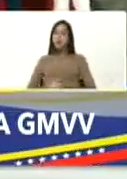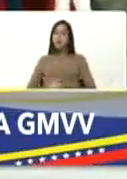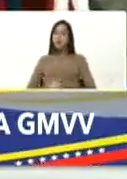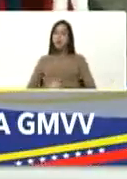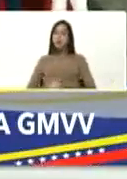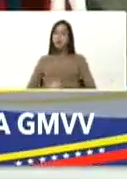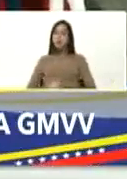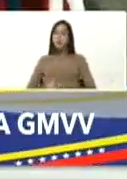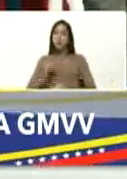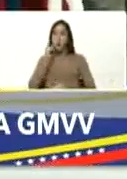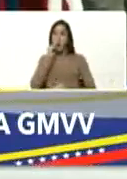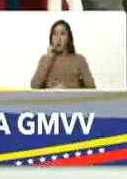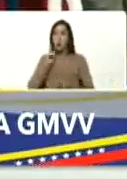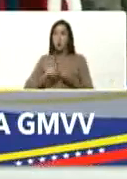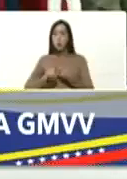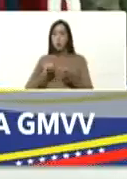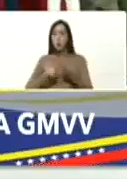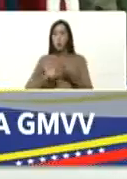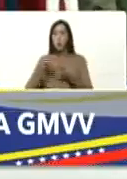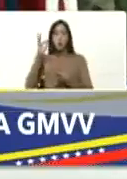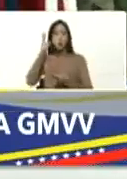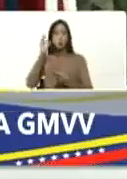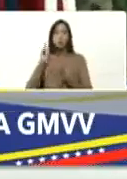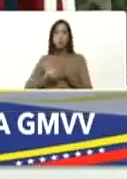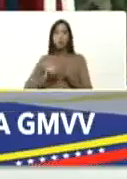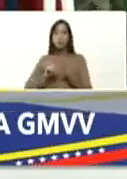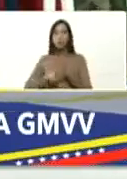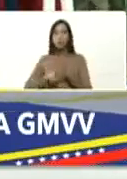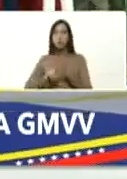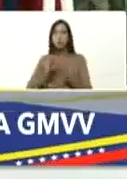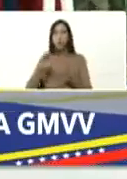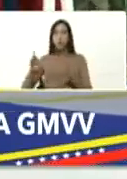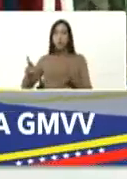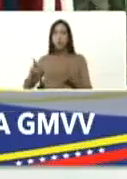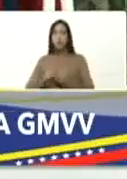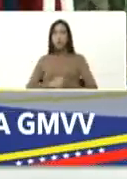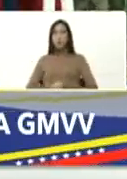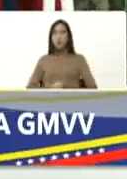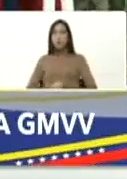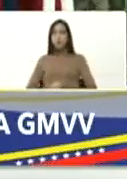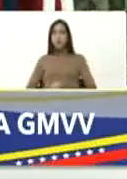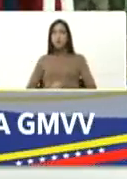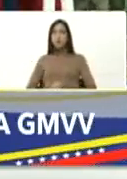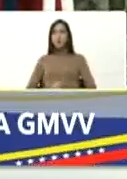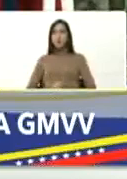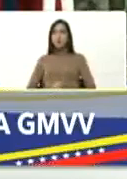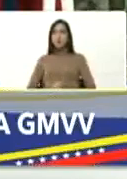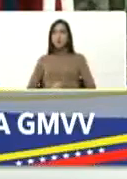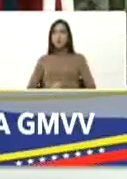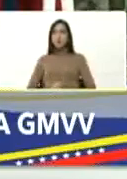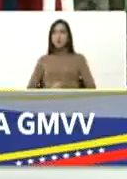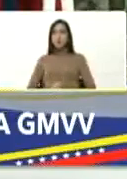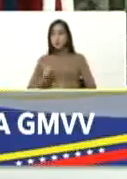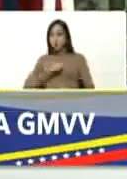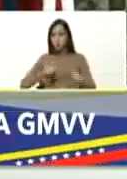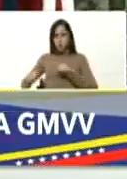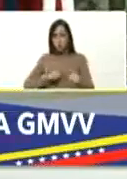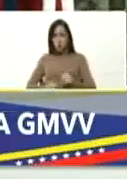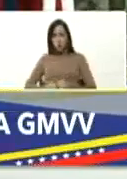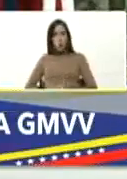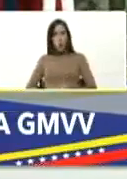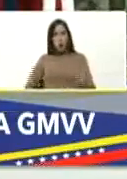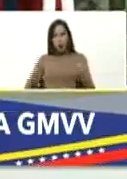con Vizquel Montes, con Flor Pineda, Florcita, Flor es vocera del Movimiento Viviendo